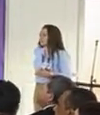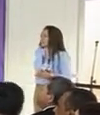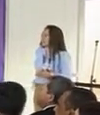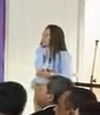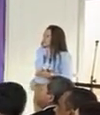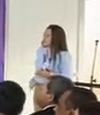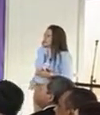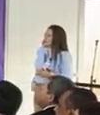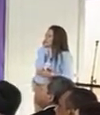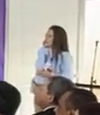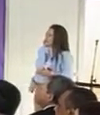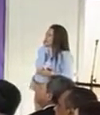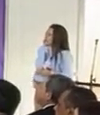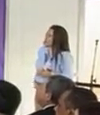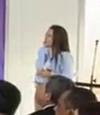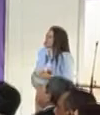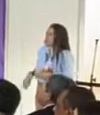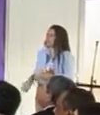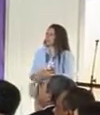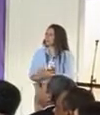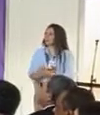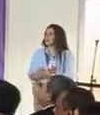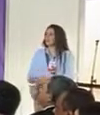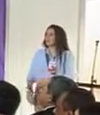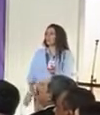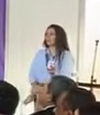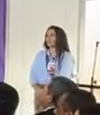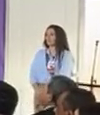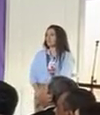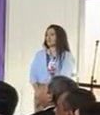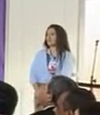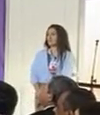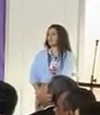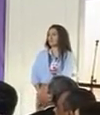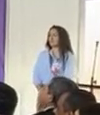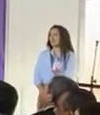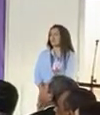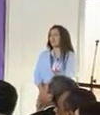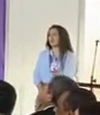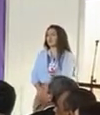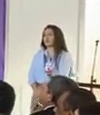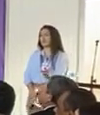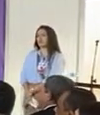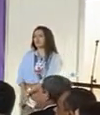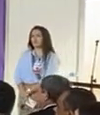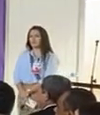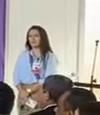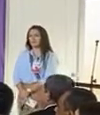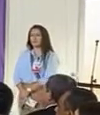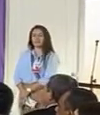Agradecemos la presencia en el presidium de Viviana Mansur, a quien cedemos el uso de la voz para que nos diga unas palabras.